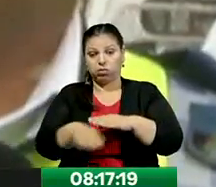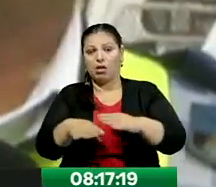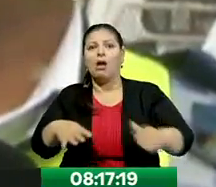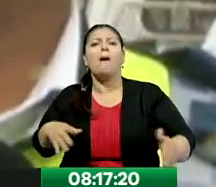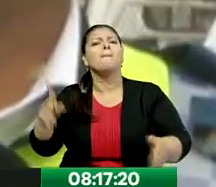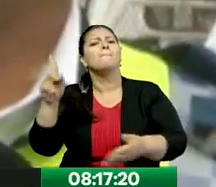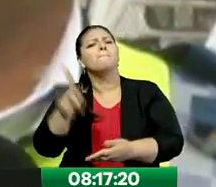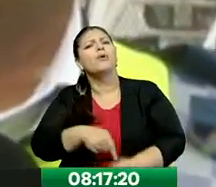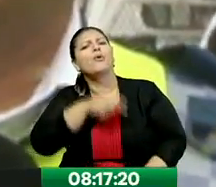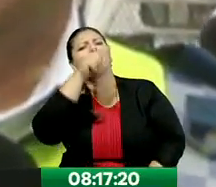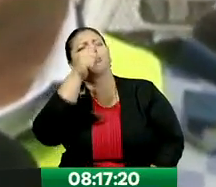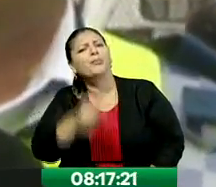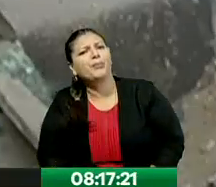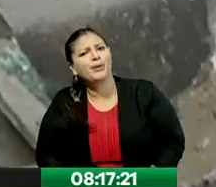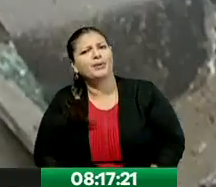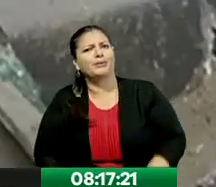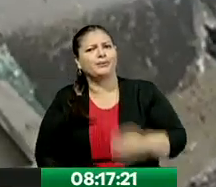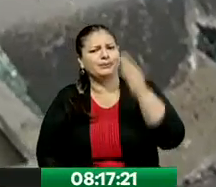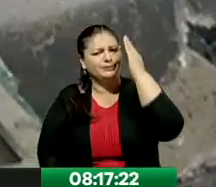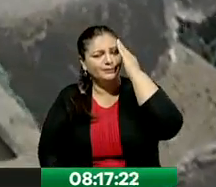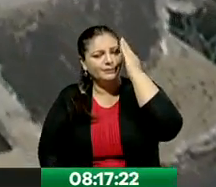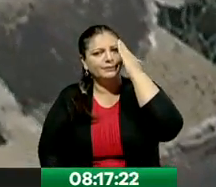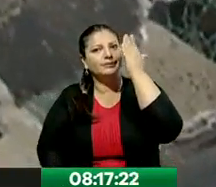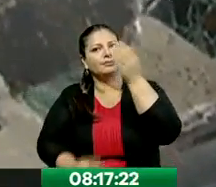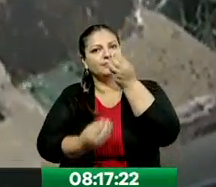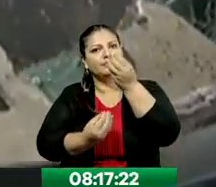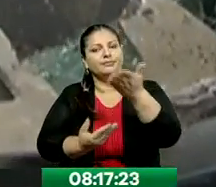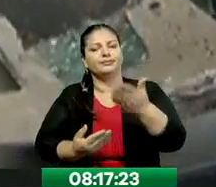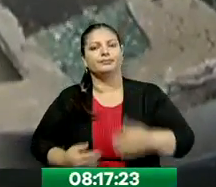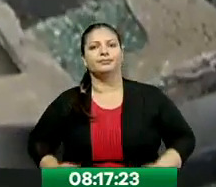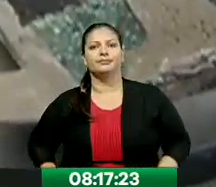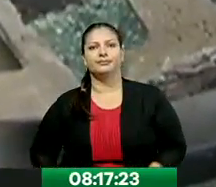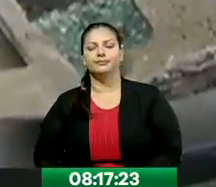persona quería perderme informó rosa elena bass ponencia